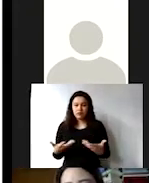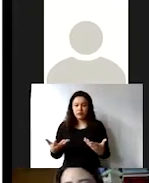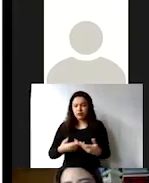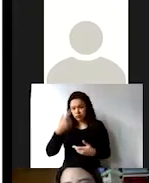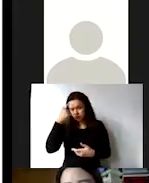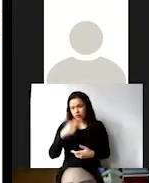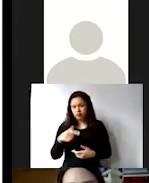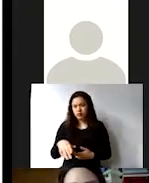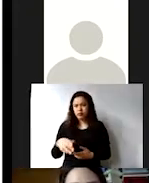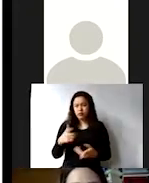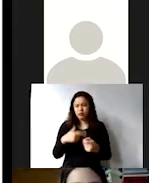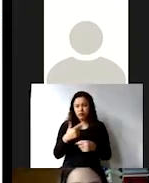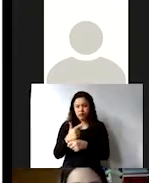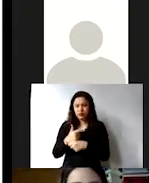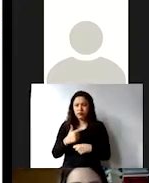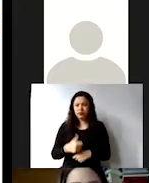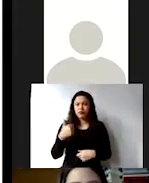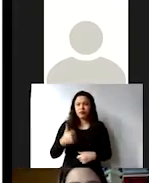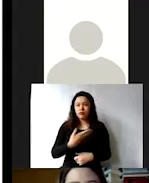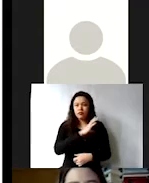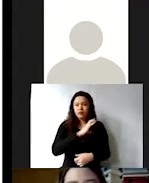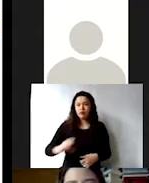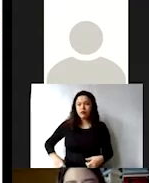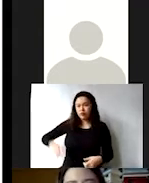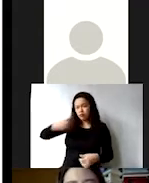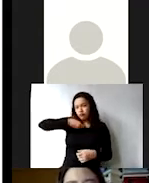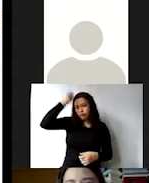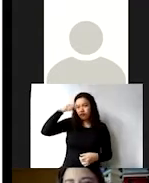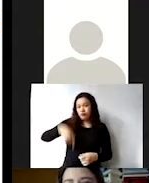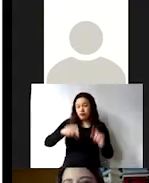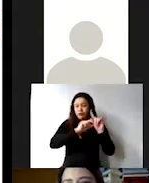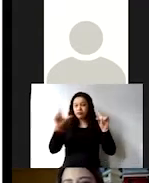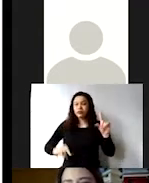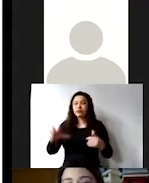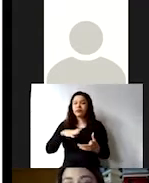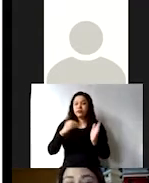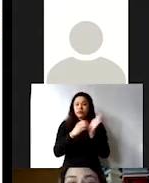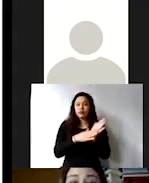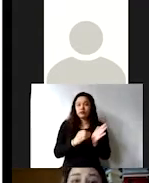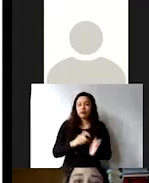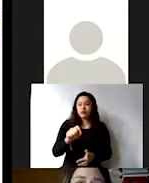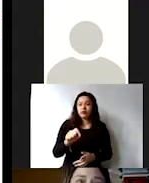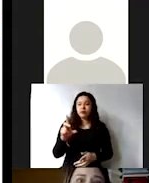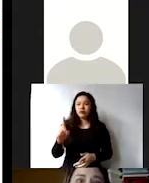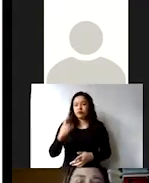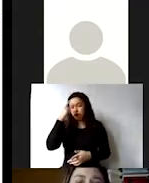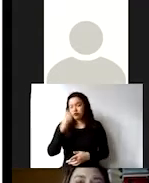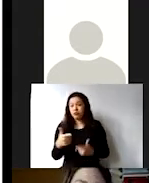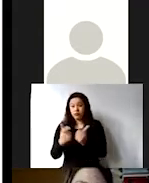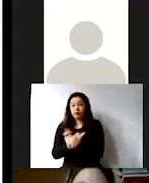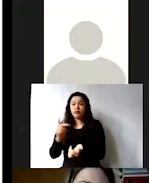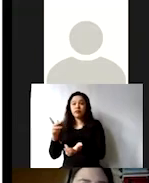menos 6 candidatos en el país que traían más la Agenda 2030 como un tema de partido que de agenda